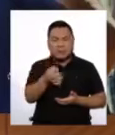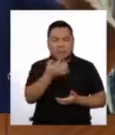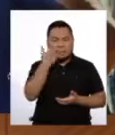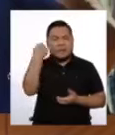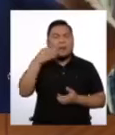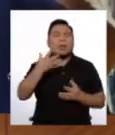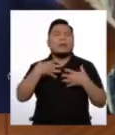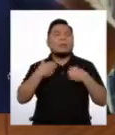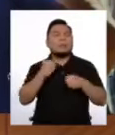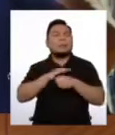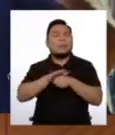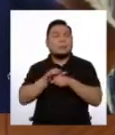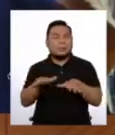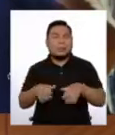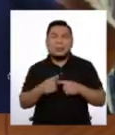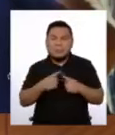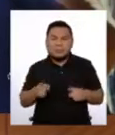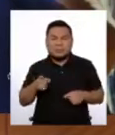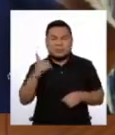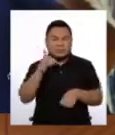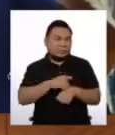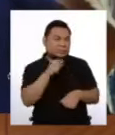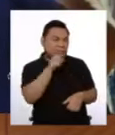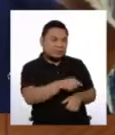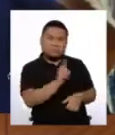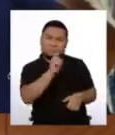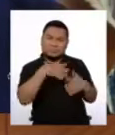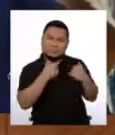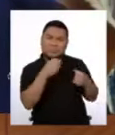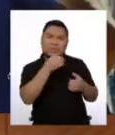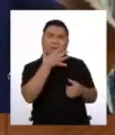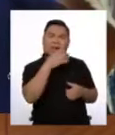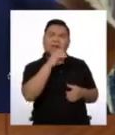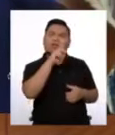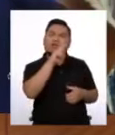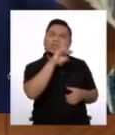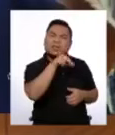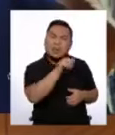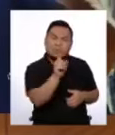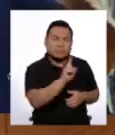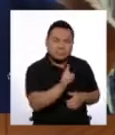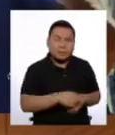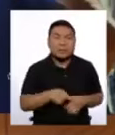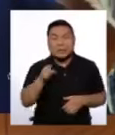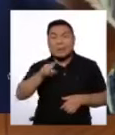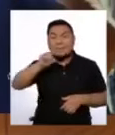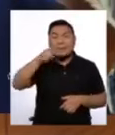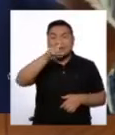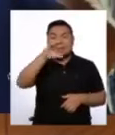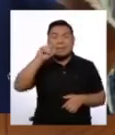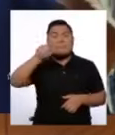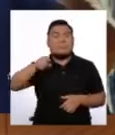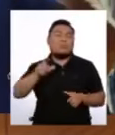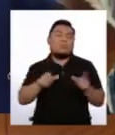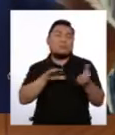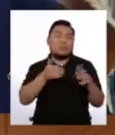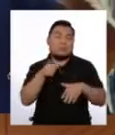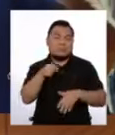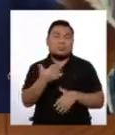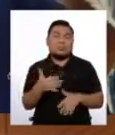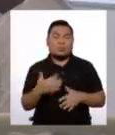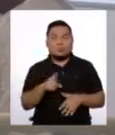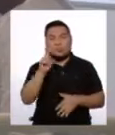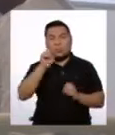-19 aún sin eficacia demostrada. El país ha registrado más de 1.100 muertes en las últimas 24 horas.